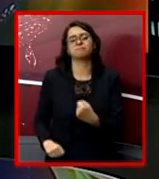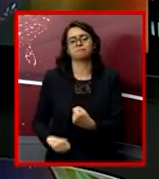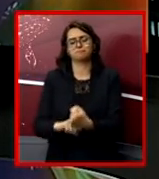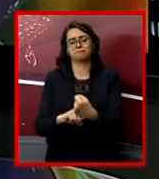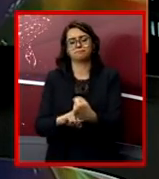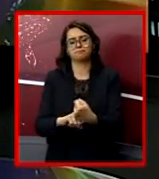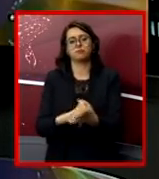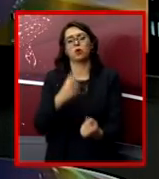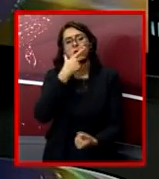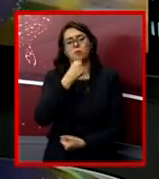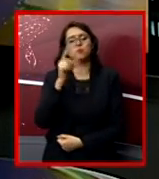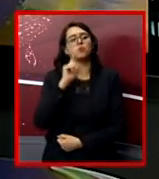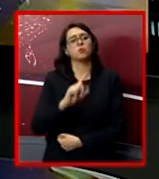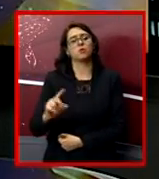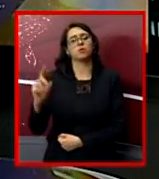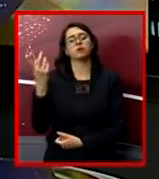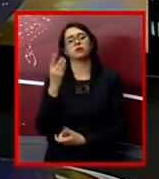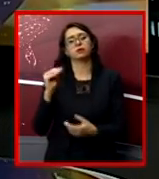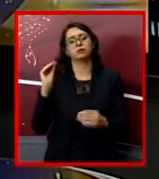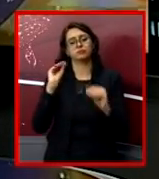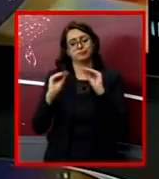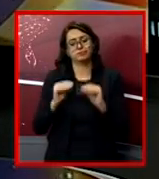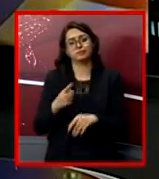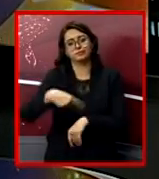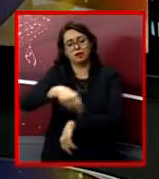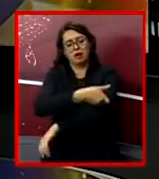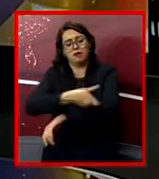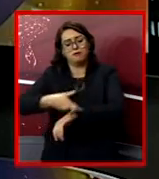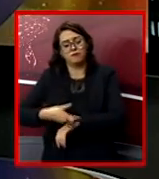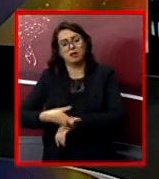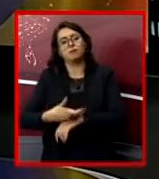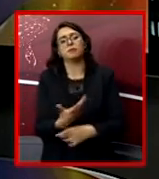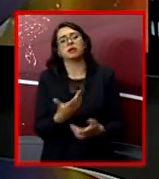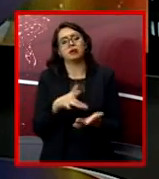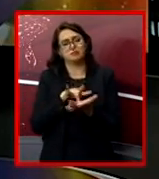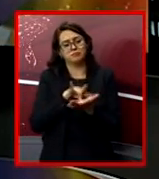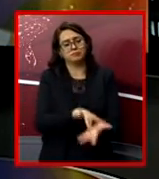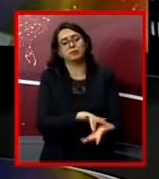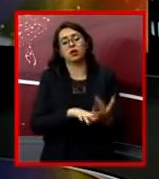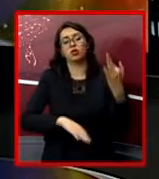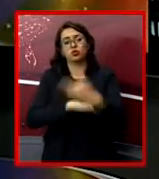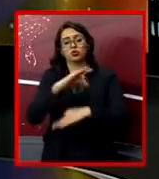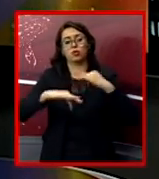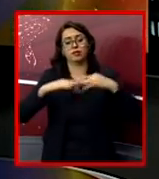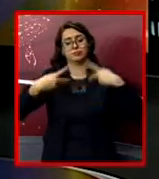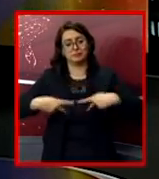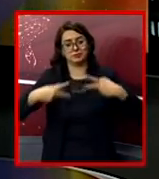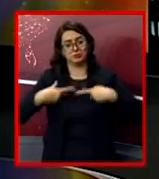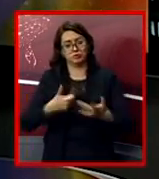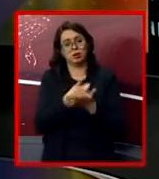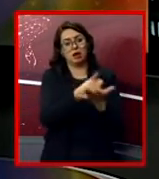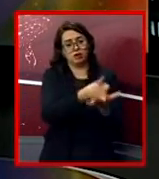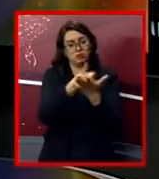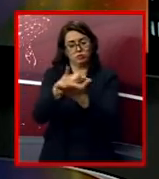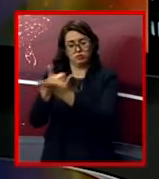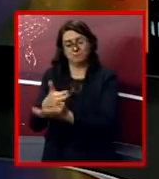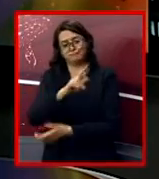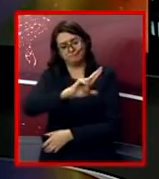y los legisladores a los familiares de las víctimas y su reconocimiento a todos los que colaboraron en las tareas de